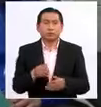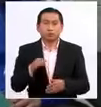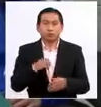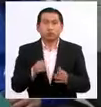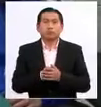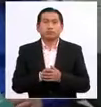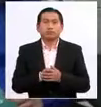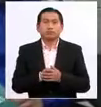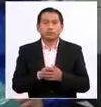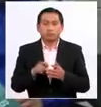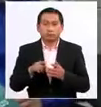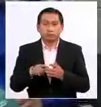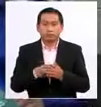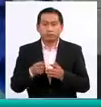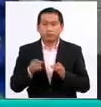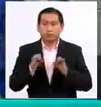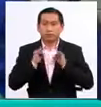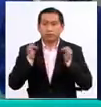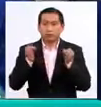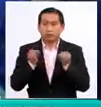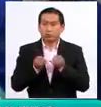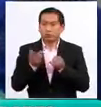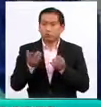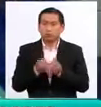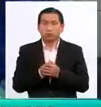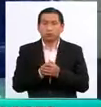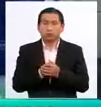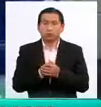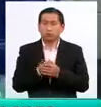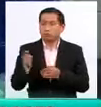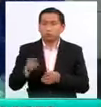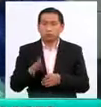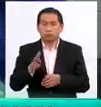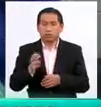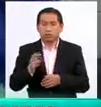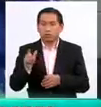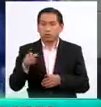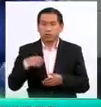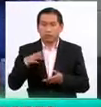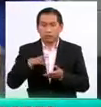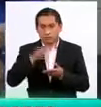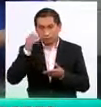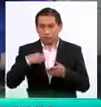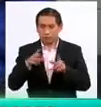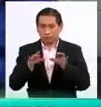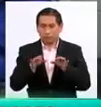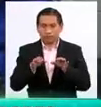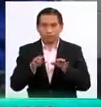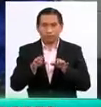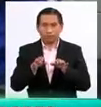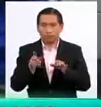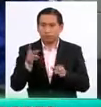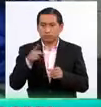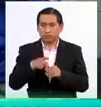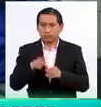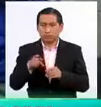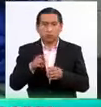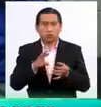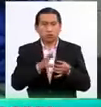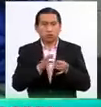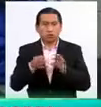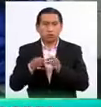Yo inicié con un instituto que estaba dando una beca para aprender programación, para participar en las Olimpiadas de